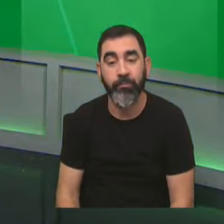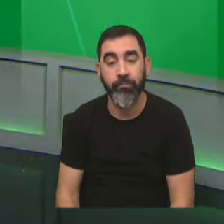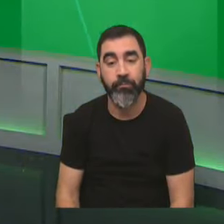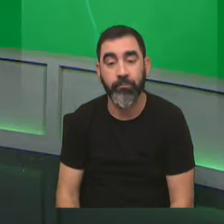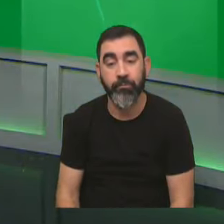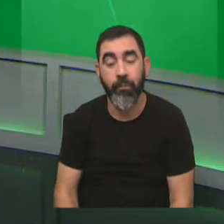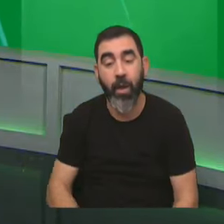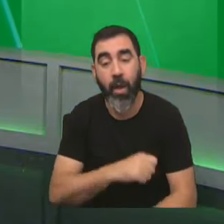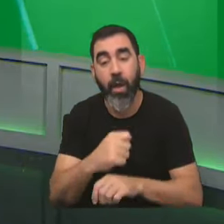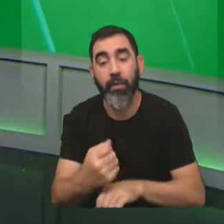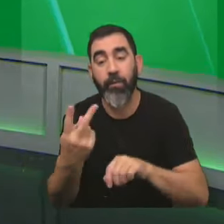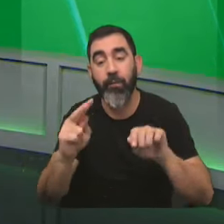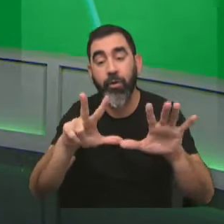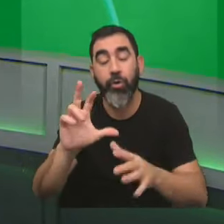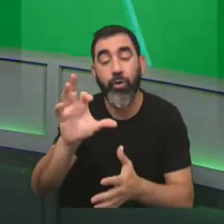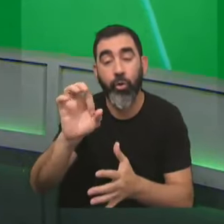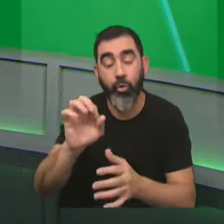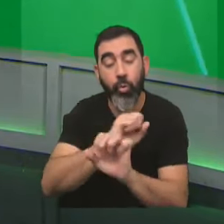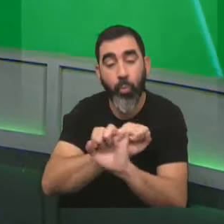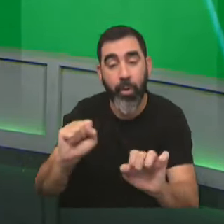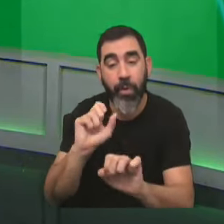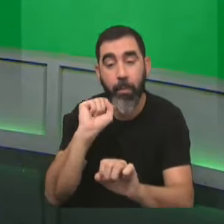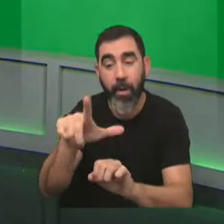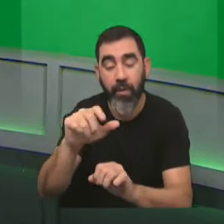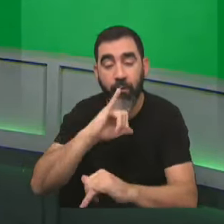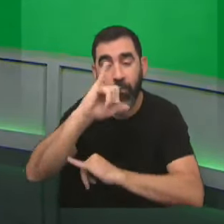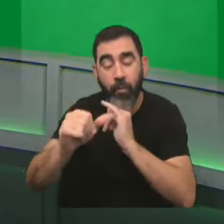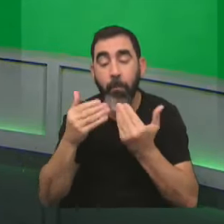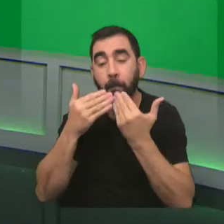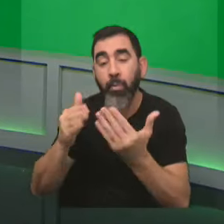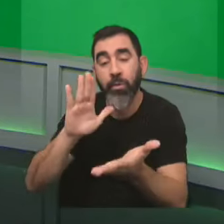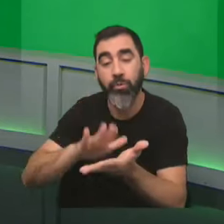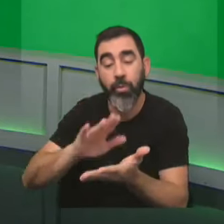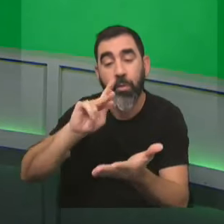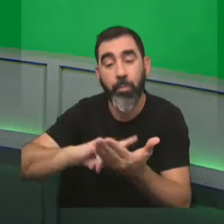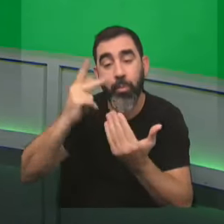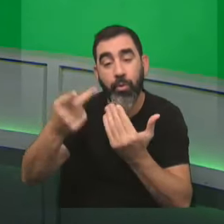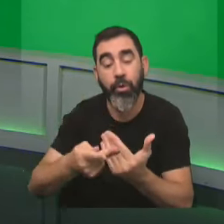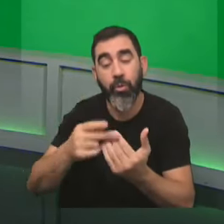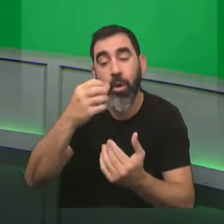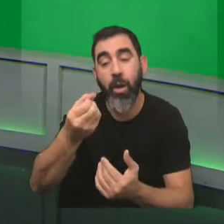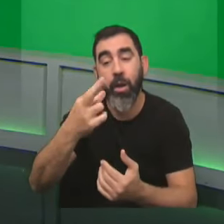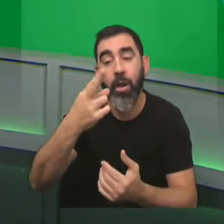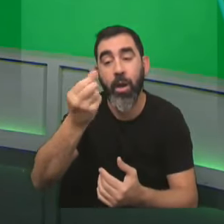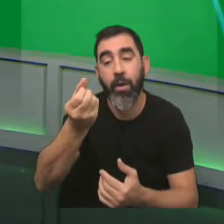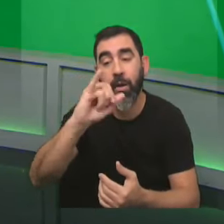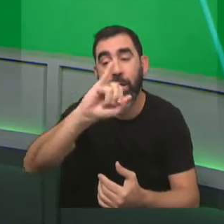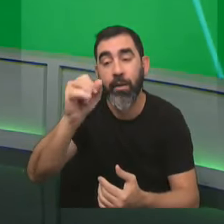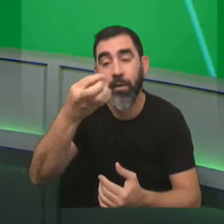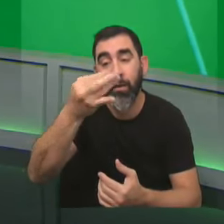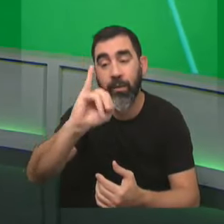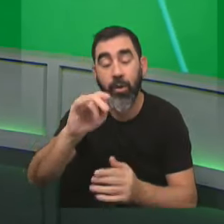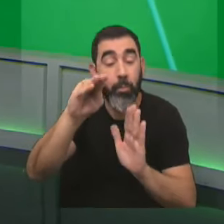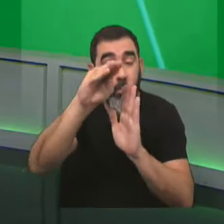hasta el 28 de septiembre la ciudadanía puede enviar comentarios y consultas sobre el proyecto jasat esto es parte del protocolo de